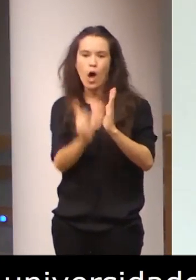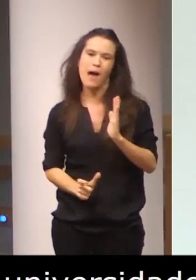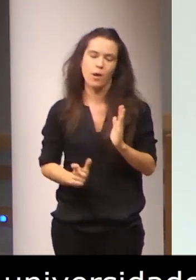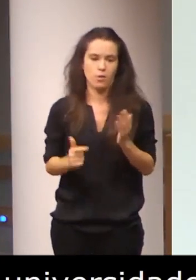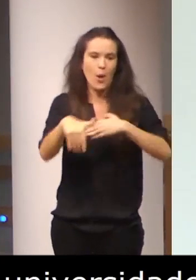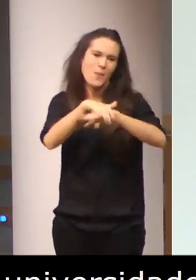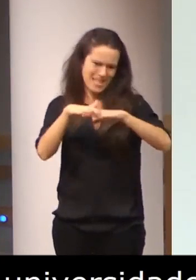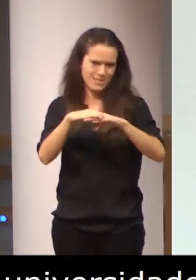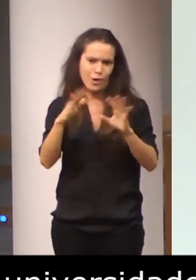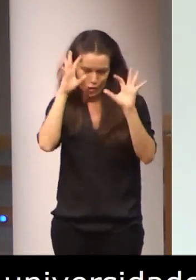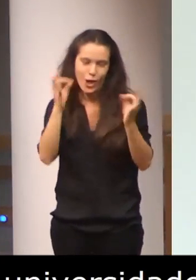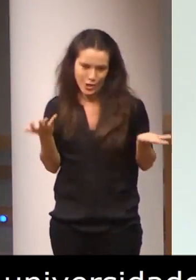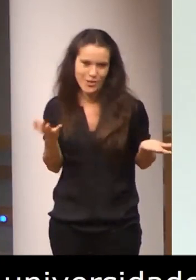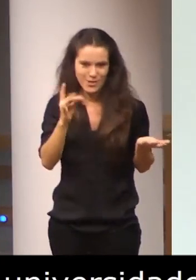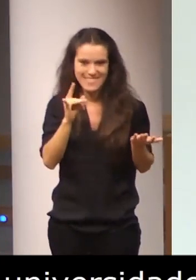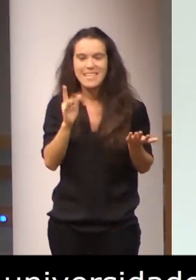enseñar vocabulario, también